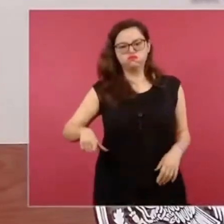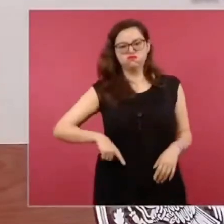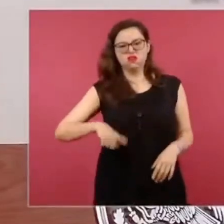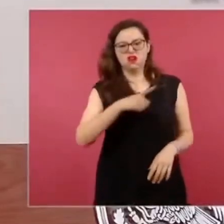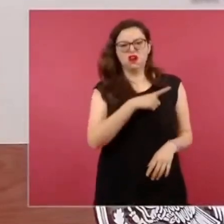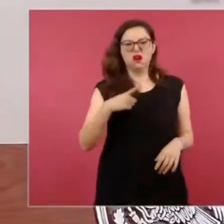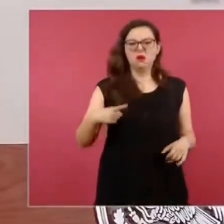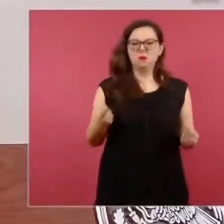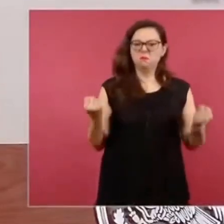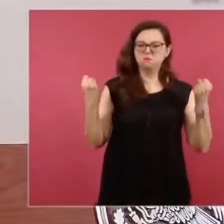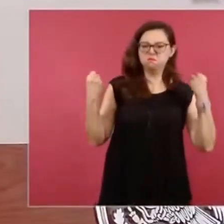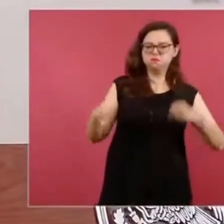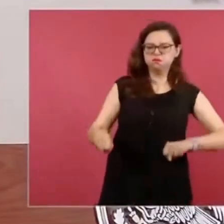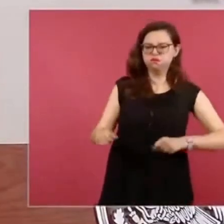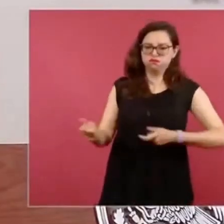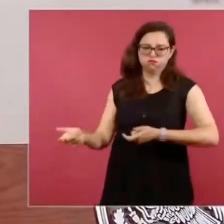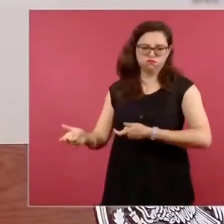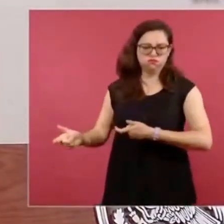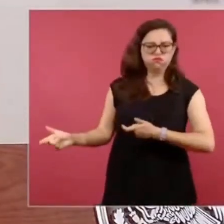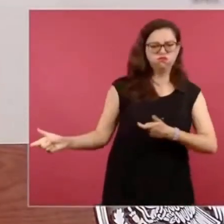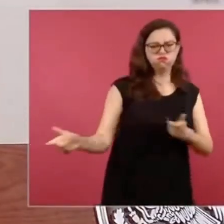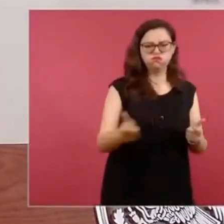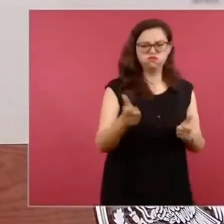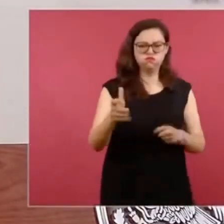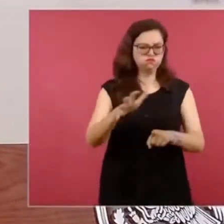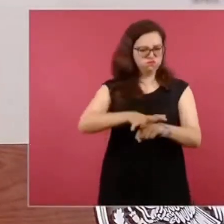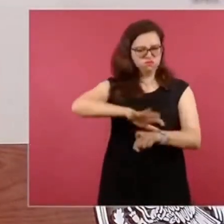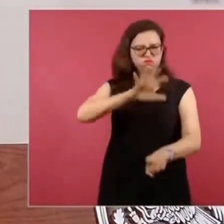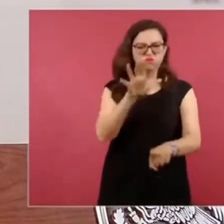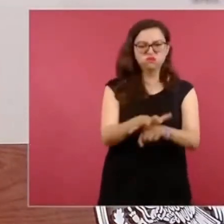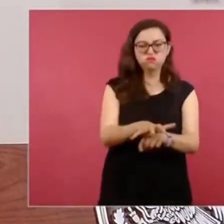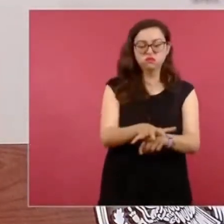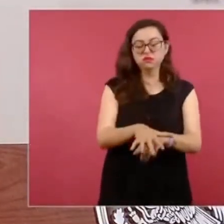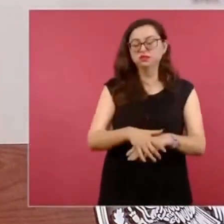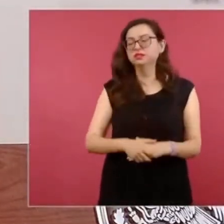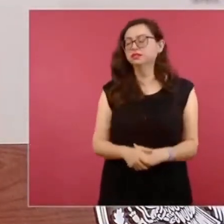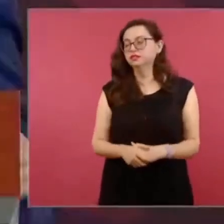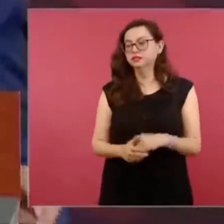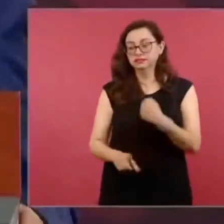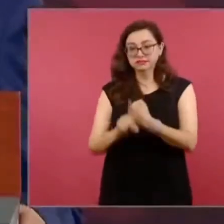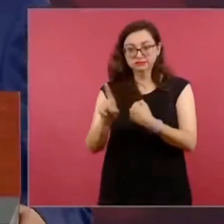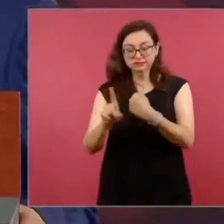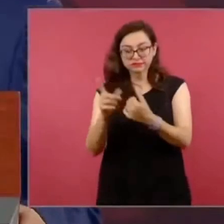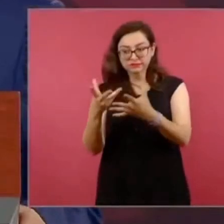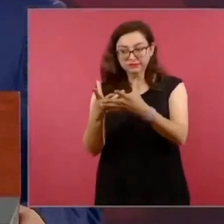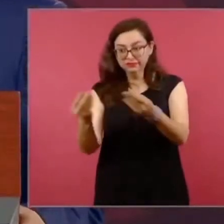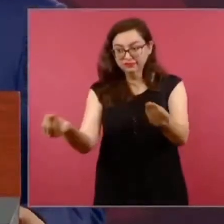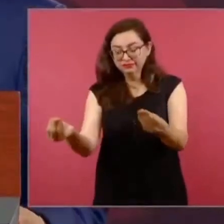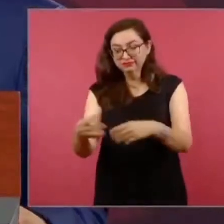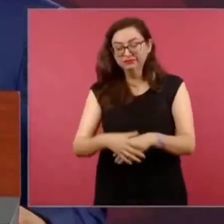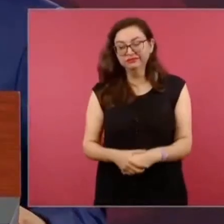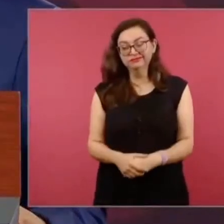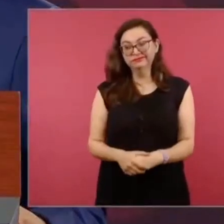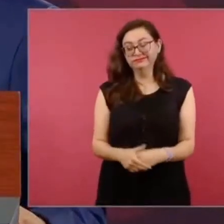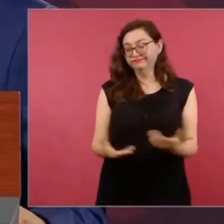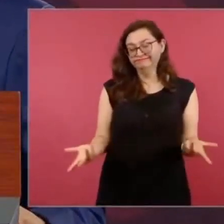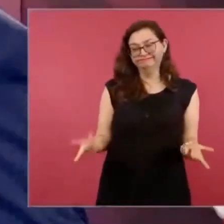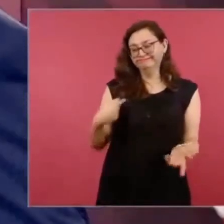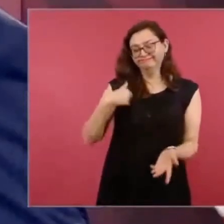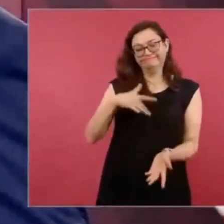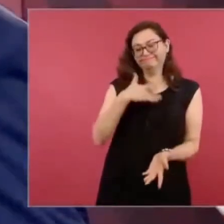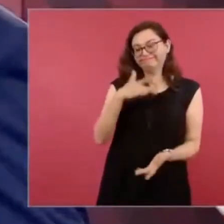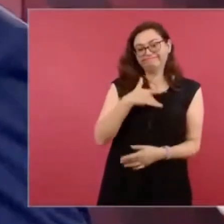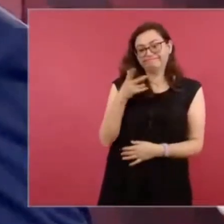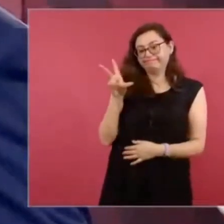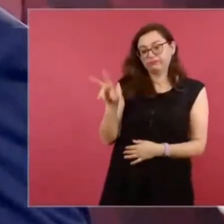que es con medidas coercitivas como se va a resolver el problema. Y yo pienso que no se puede enfrentar el mal con el